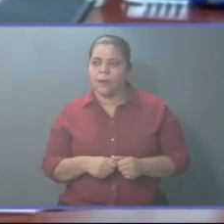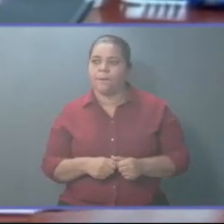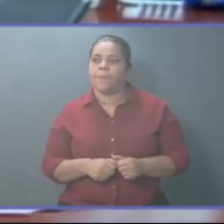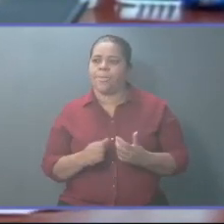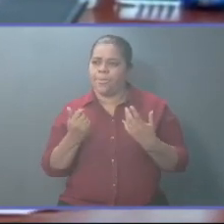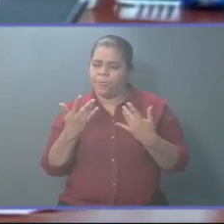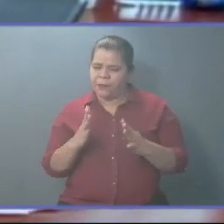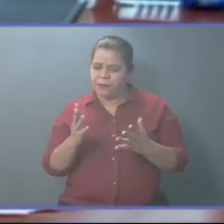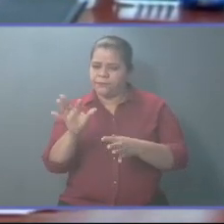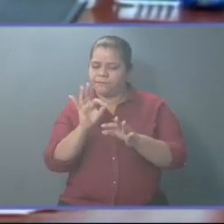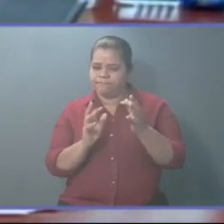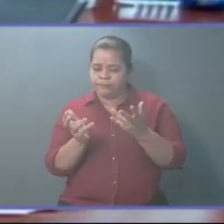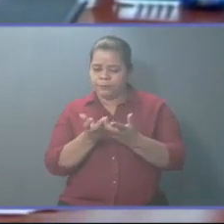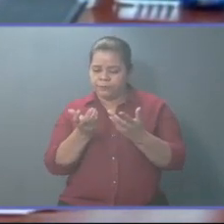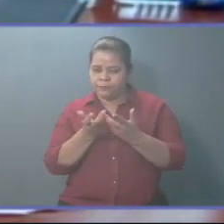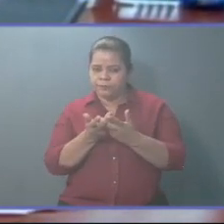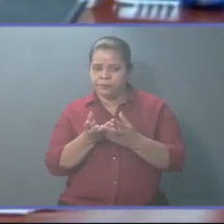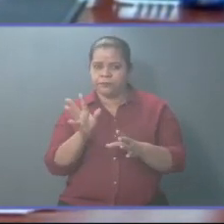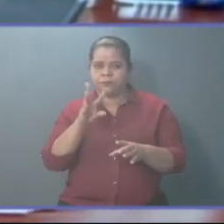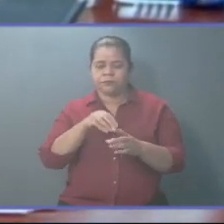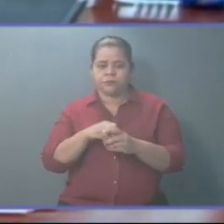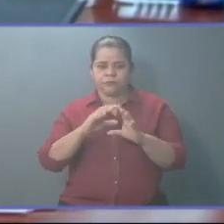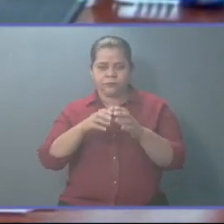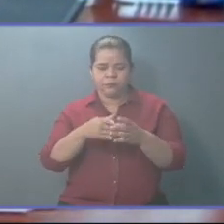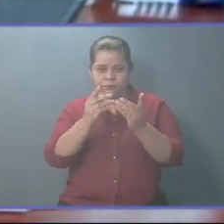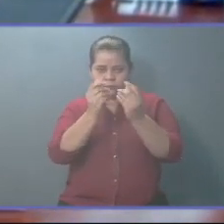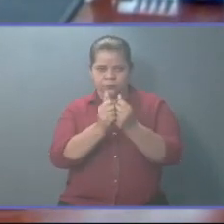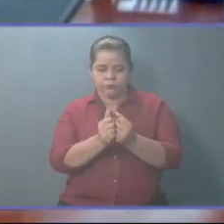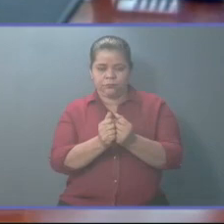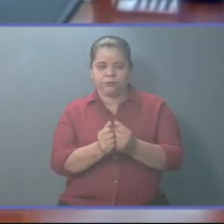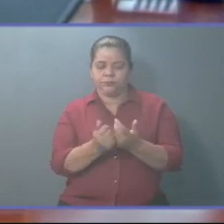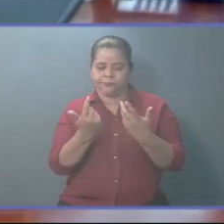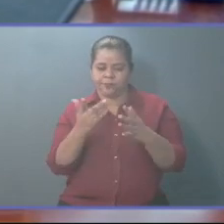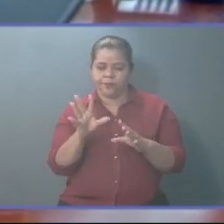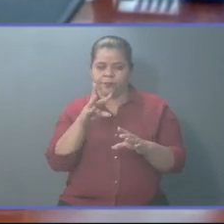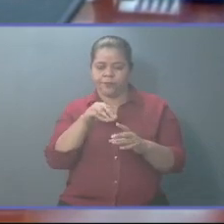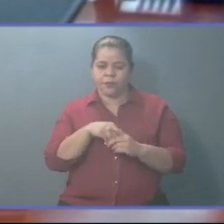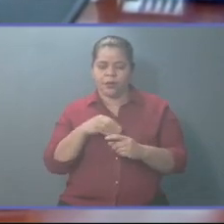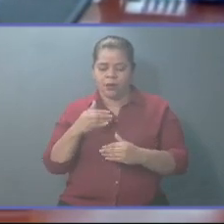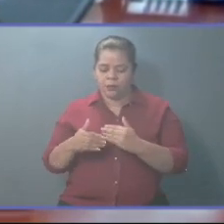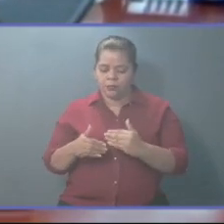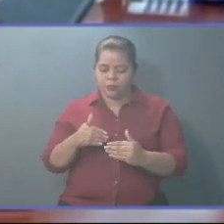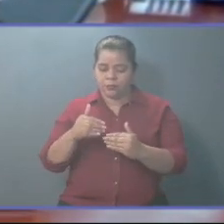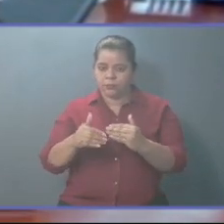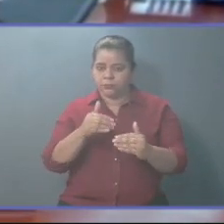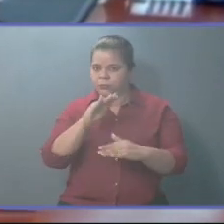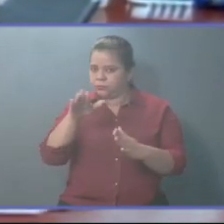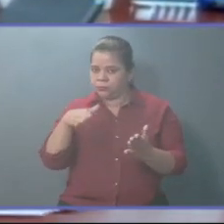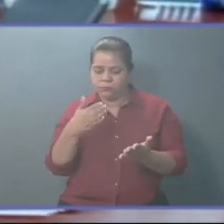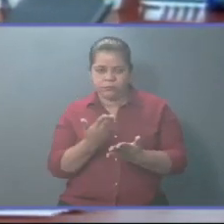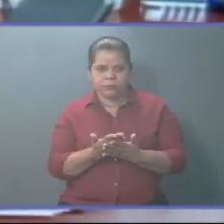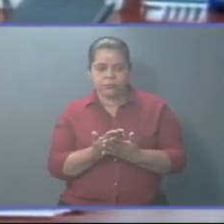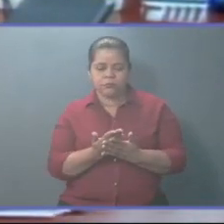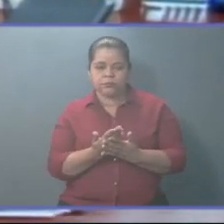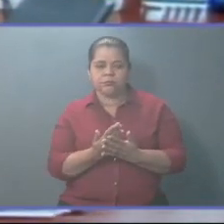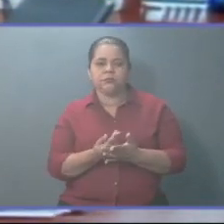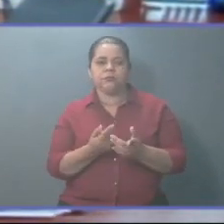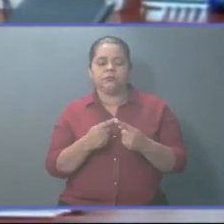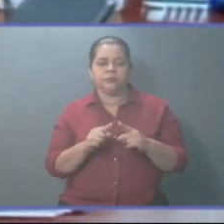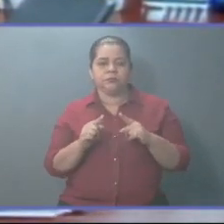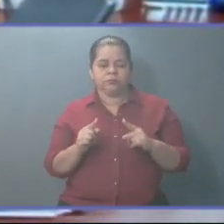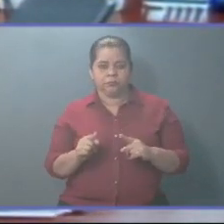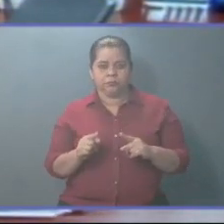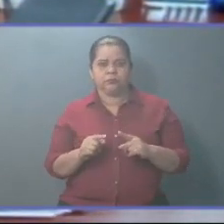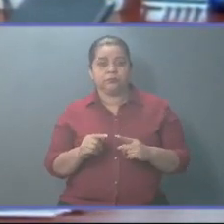vemos varios colegas que estamos en la Comisión de Hacienda, que hemos estado en ese proceso, casi todos, y en